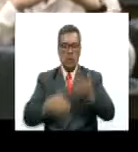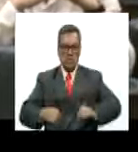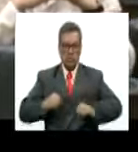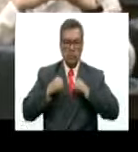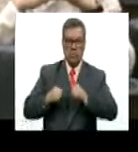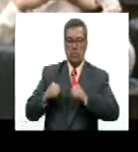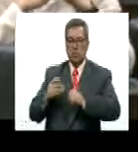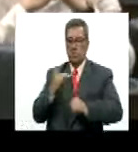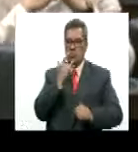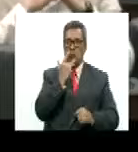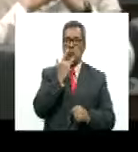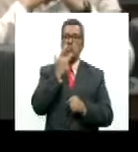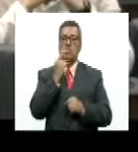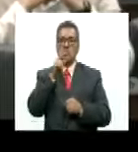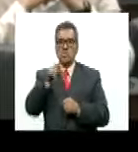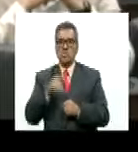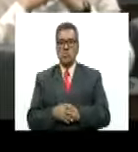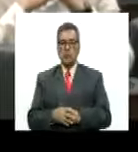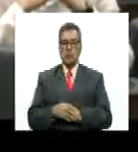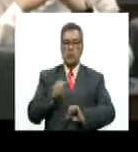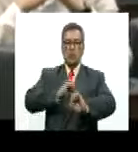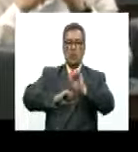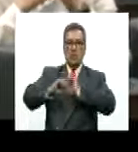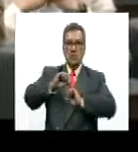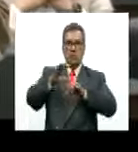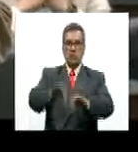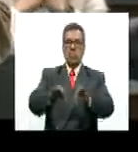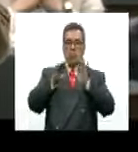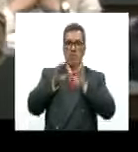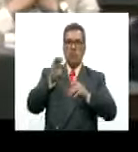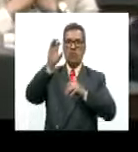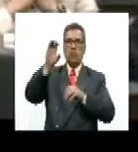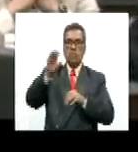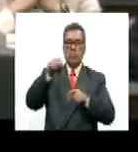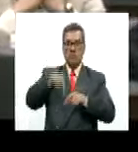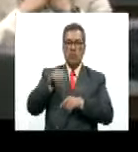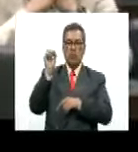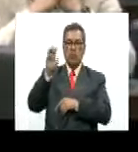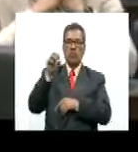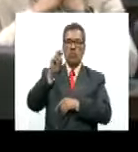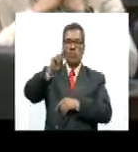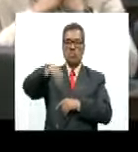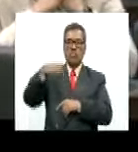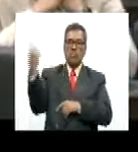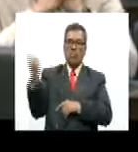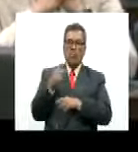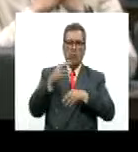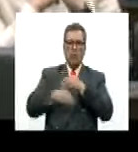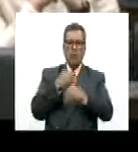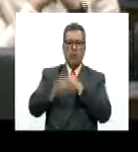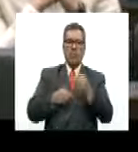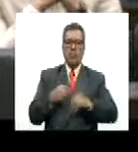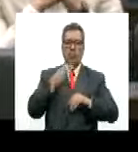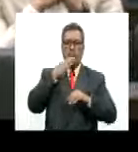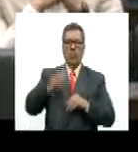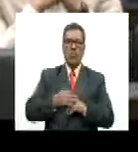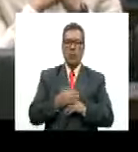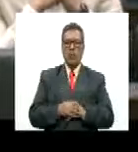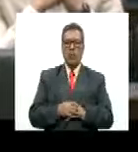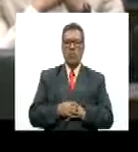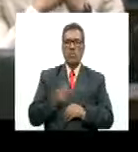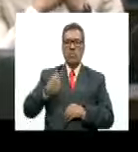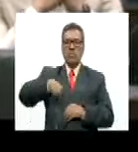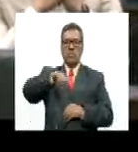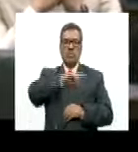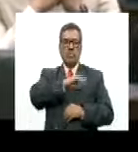firme, valiente y en defensa de los intereses del país que esta Asamblea ha venido tomando y particularmente pues